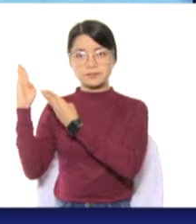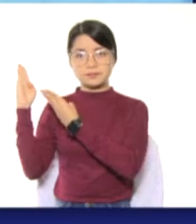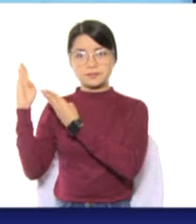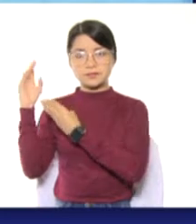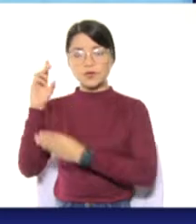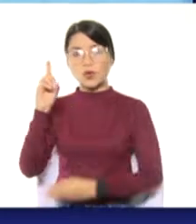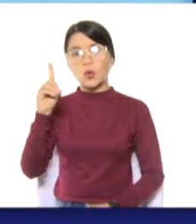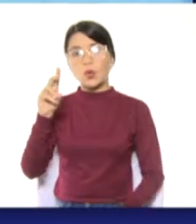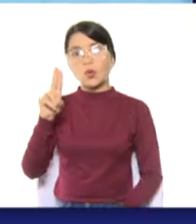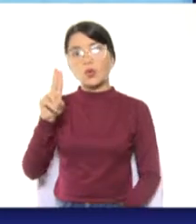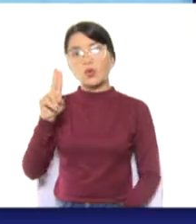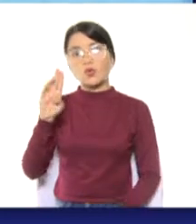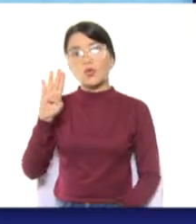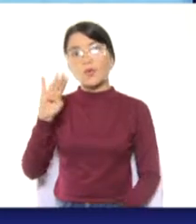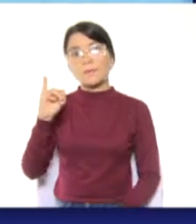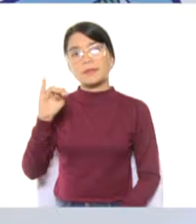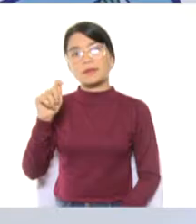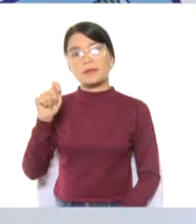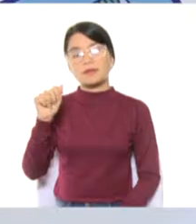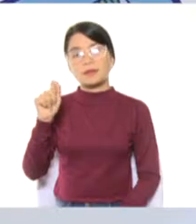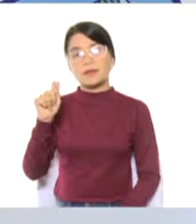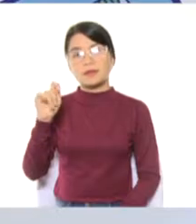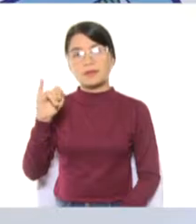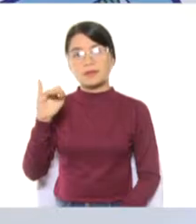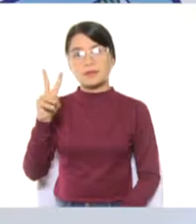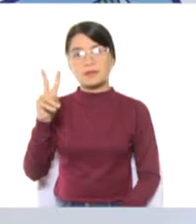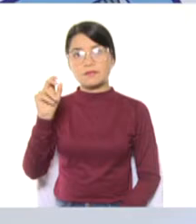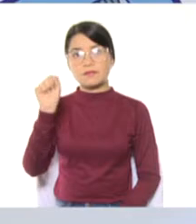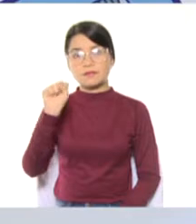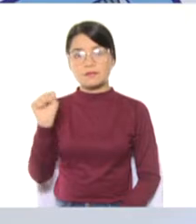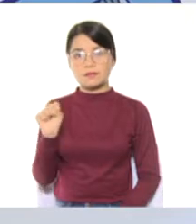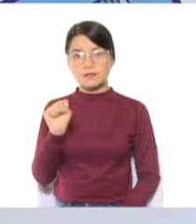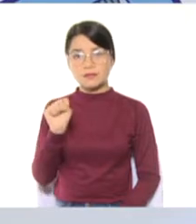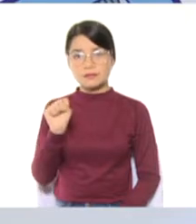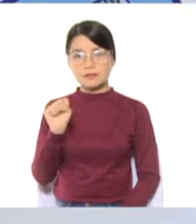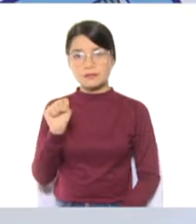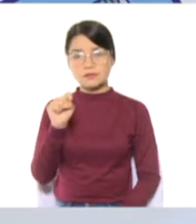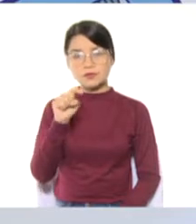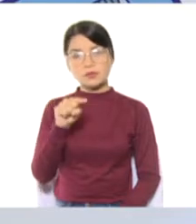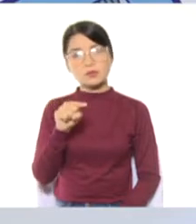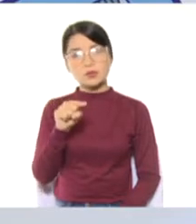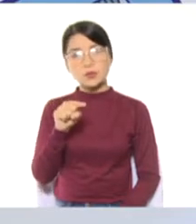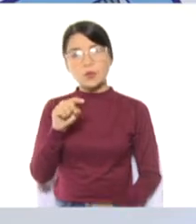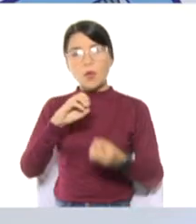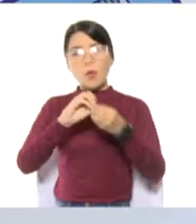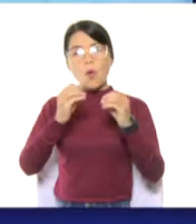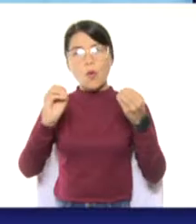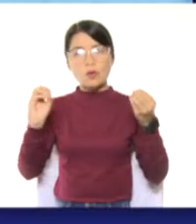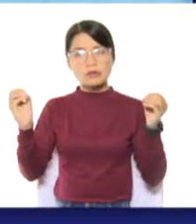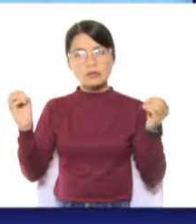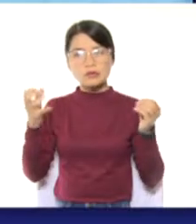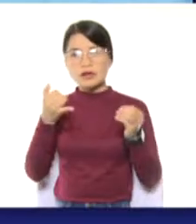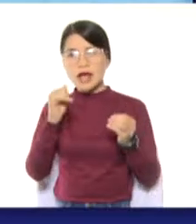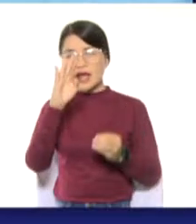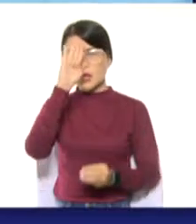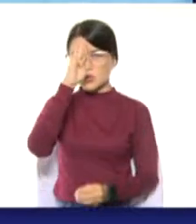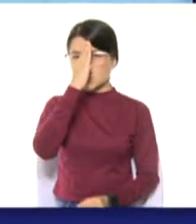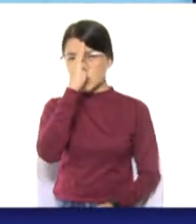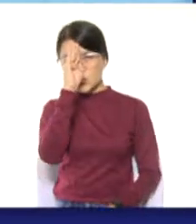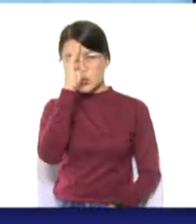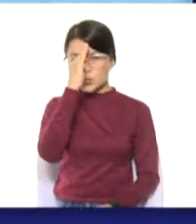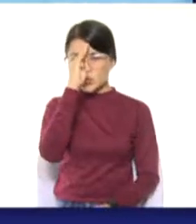vez mañana me anime a correr. Estás dudando si lo haces o no lo haces. Las